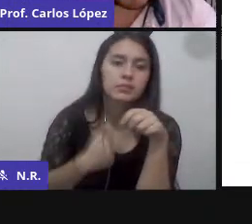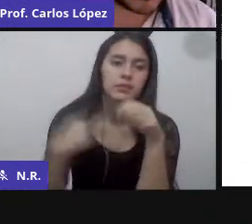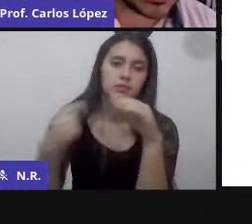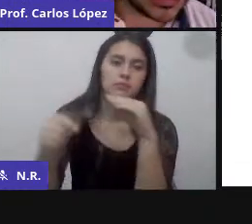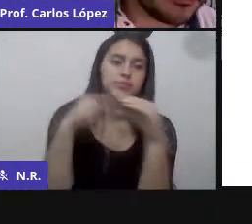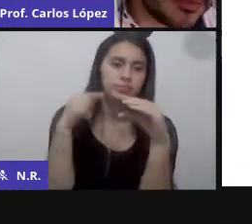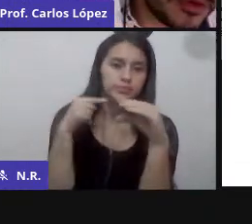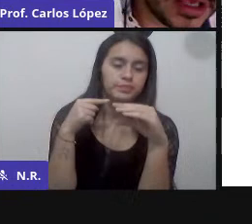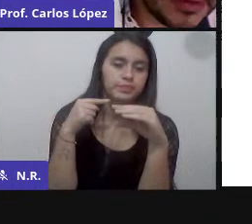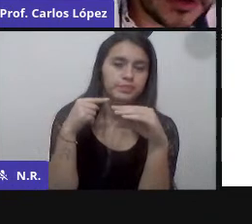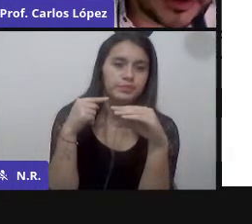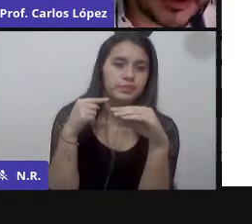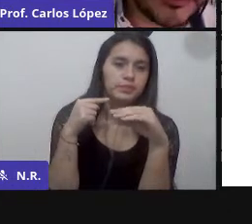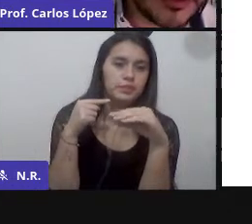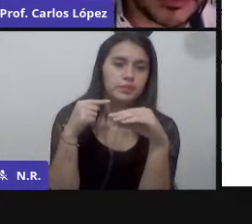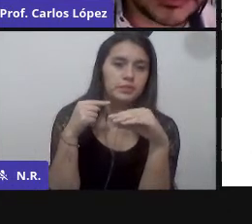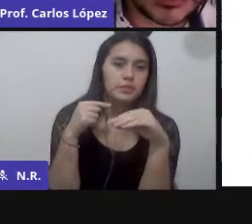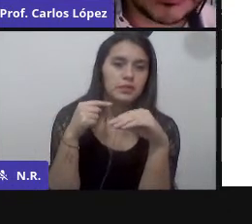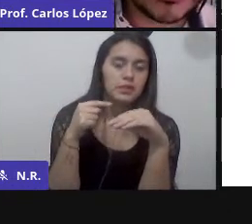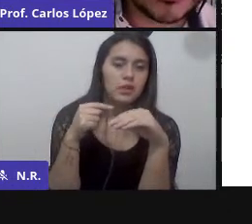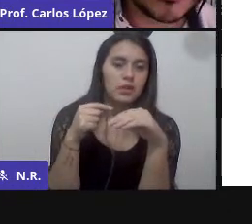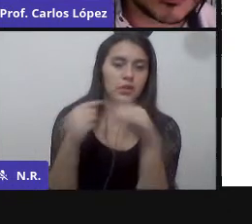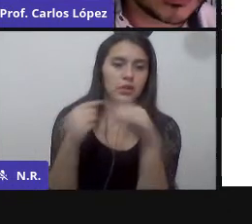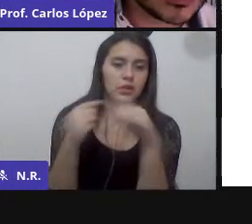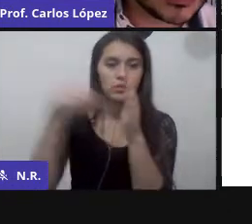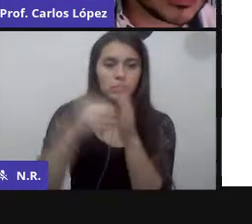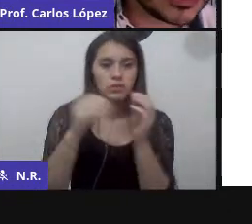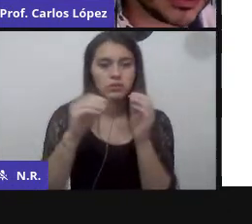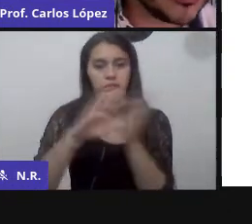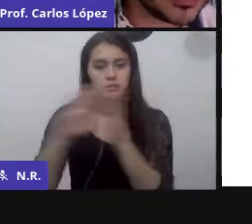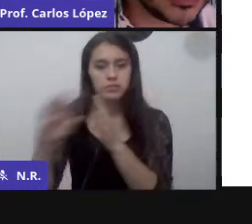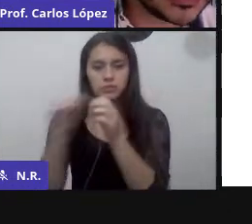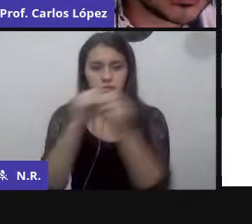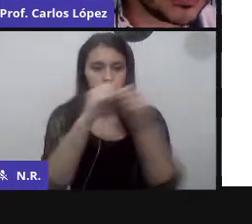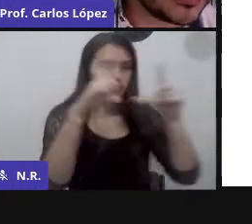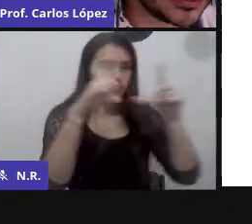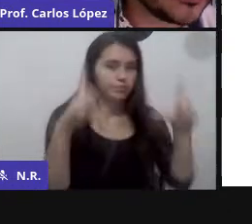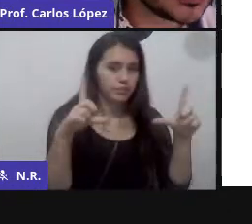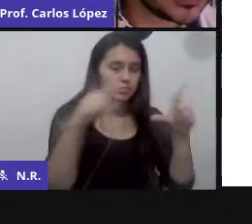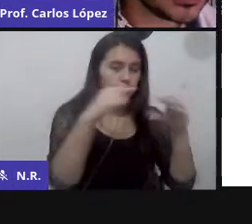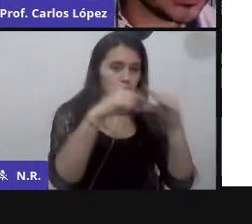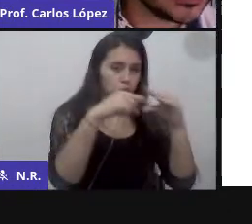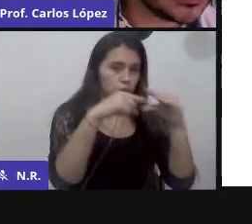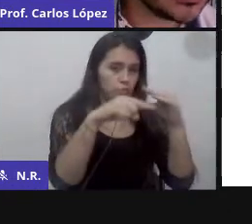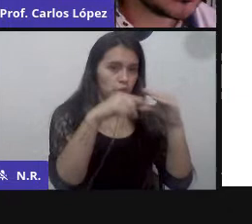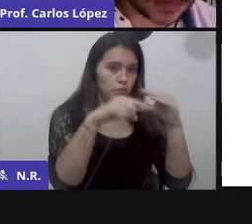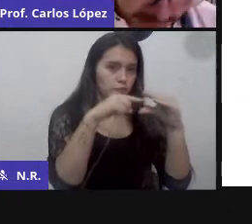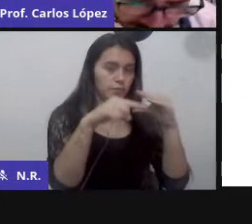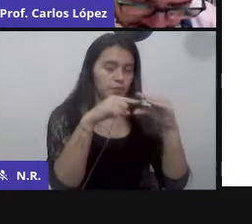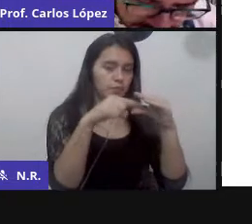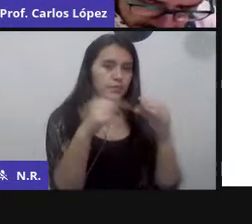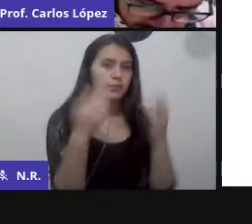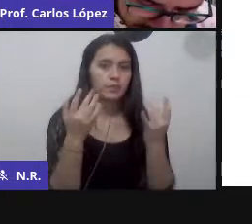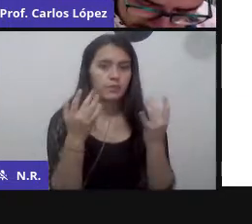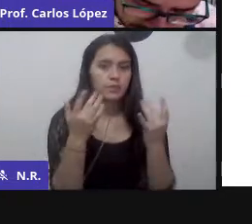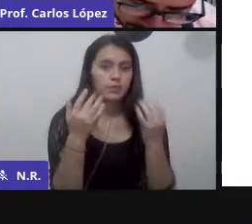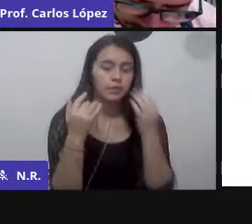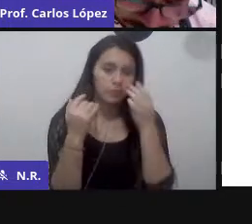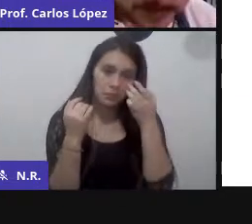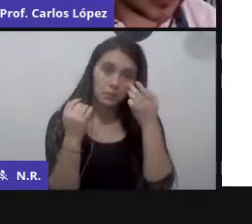Code. Voy a mi correo nuevamente. A ver si lo logramos aquí.